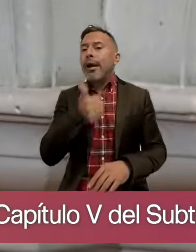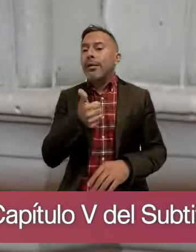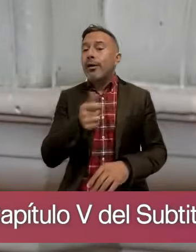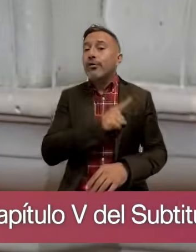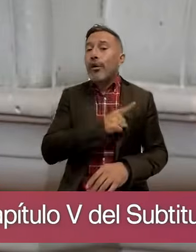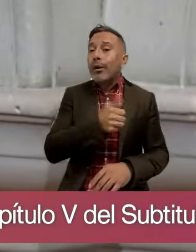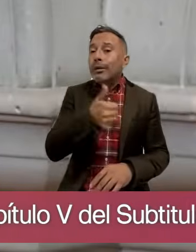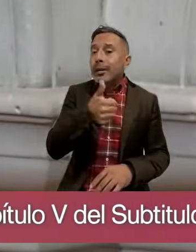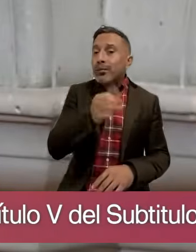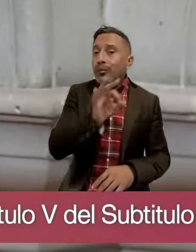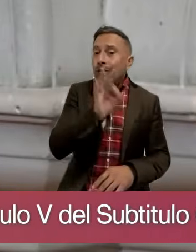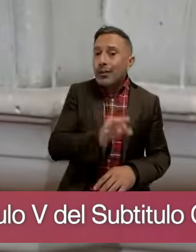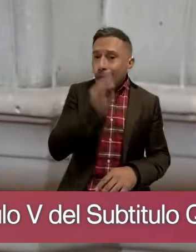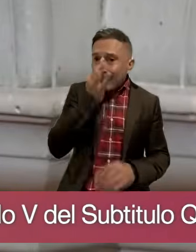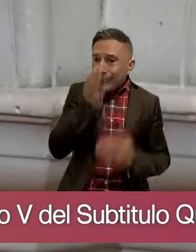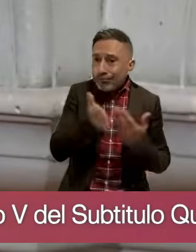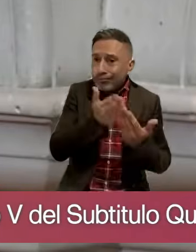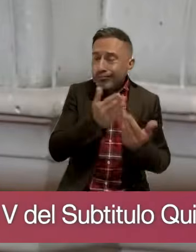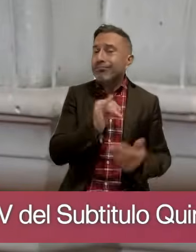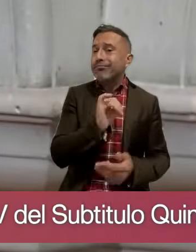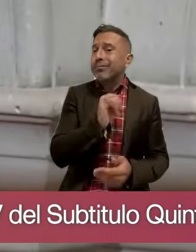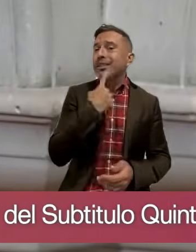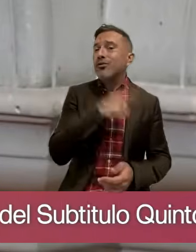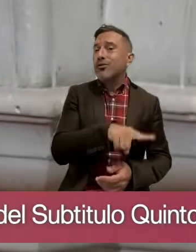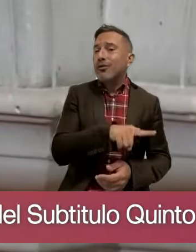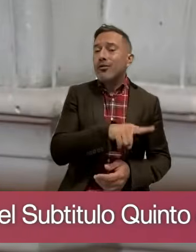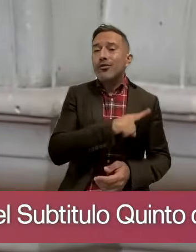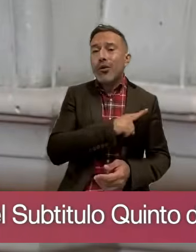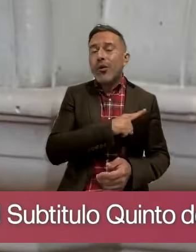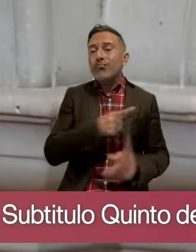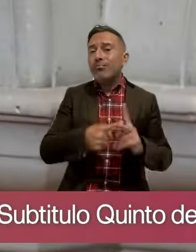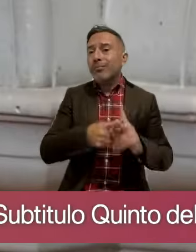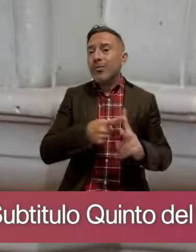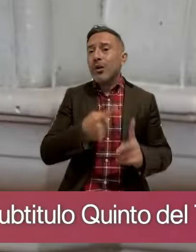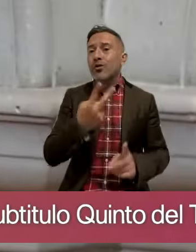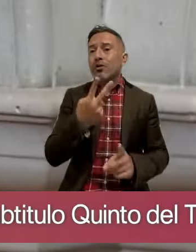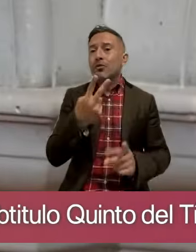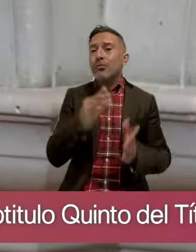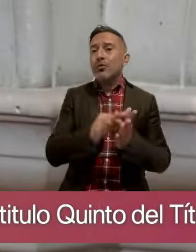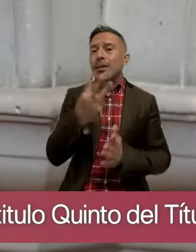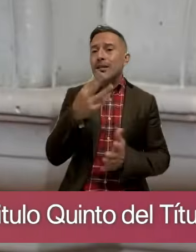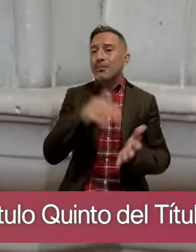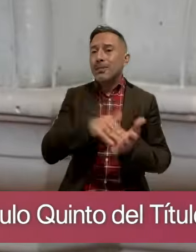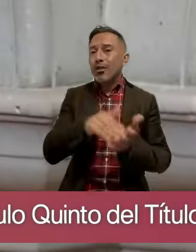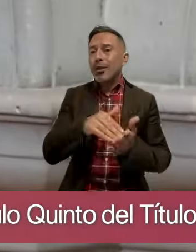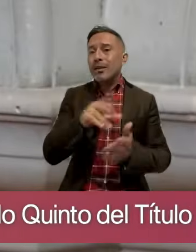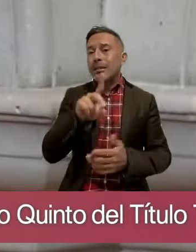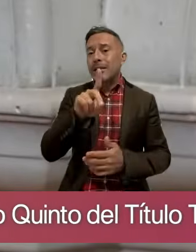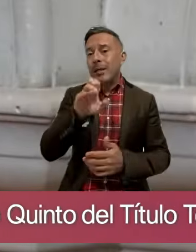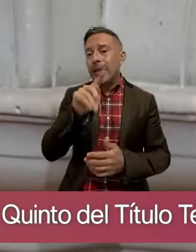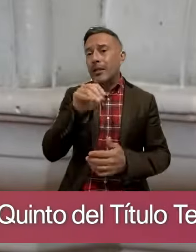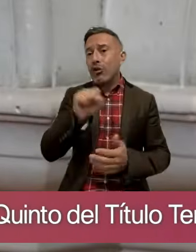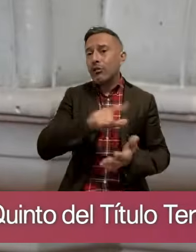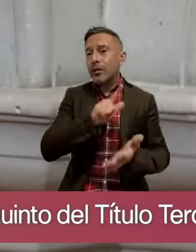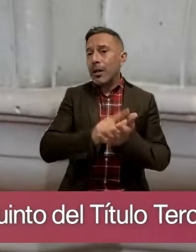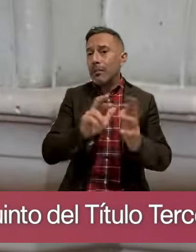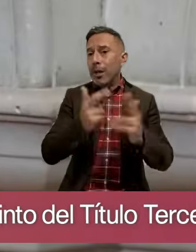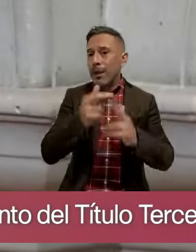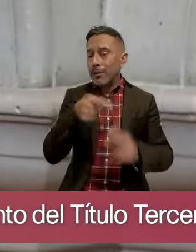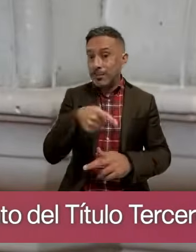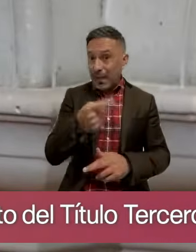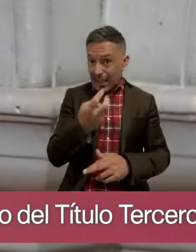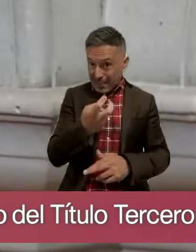denunciados, es decir, 2.3 millones de delitos. De esos 2.3 millones de